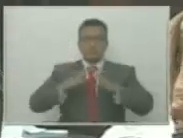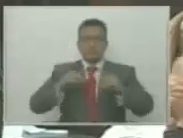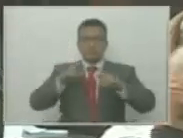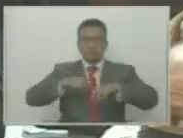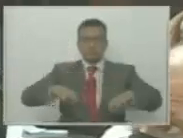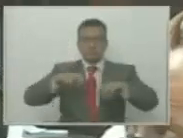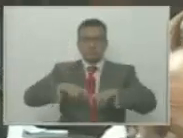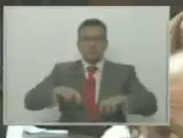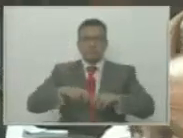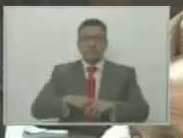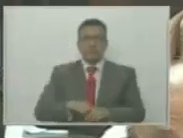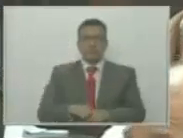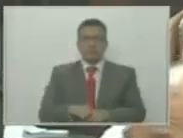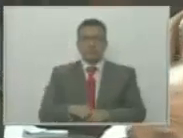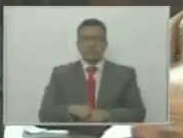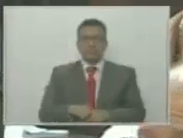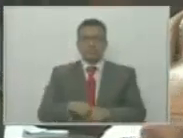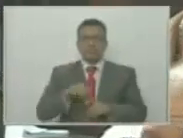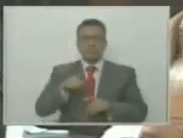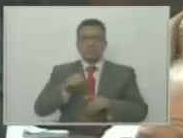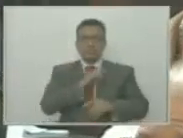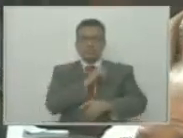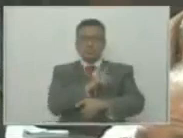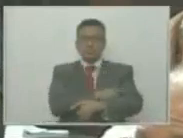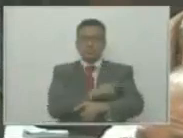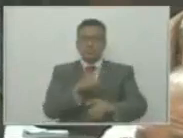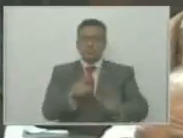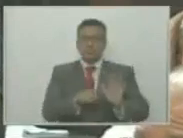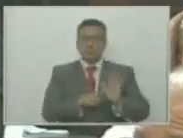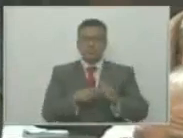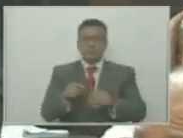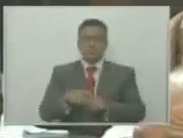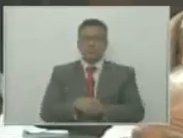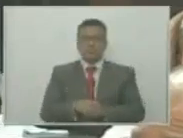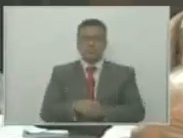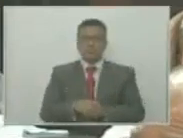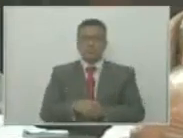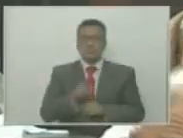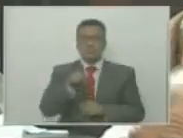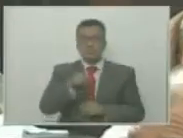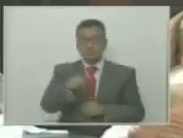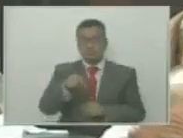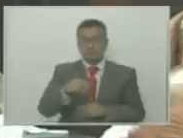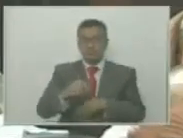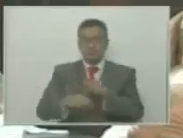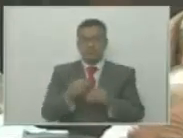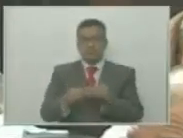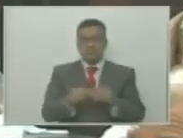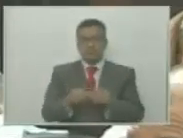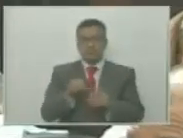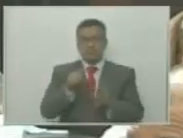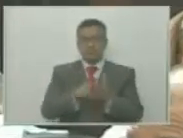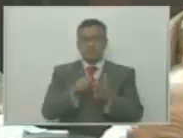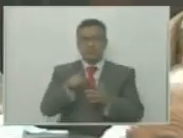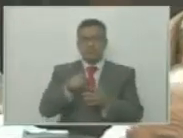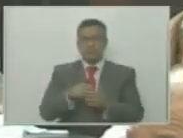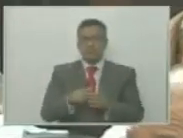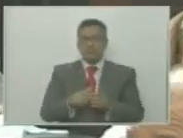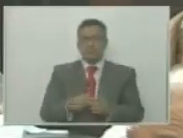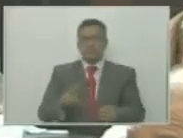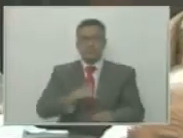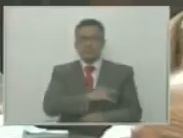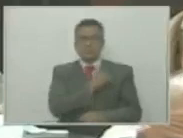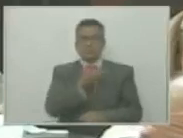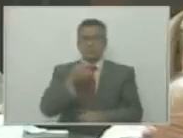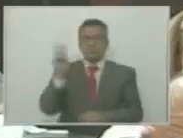investigación y con el fortalecimiento de esa cualidad particular de la